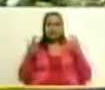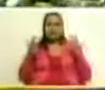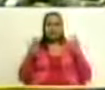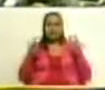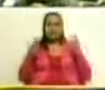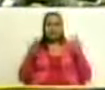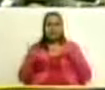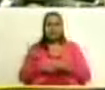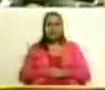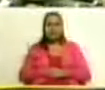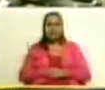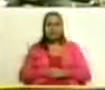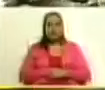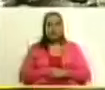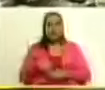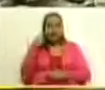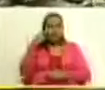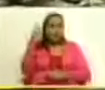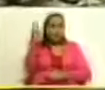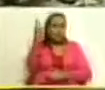Que yo veo hasta por la nuca.